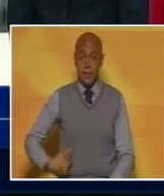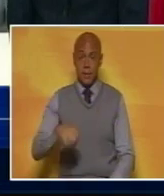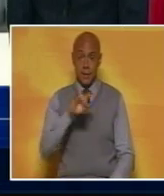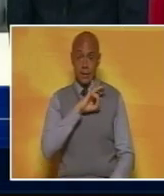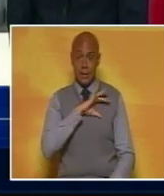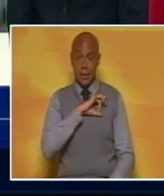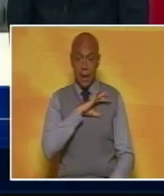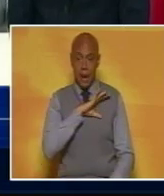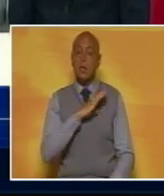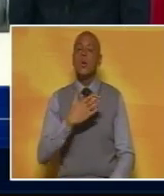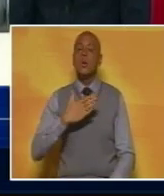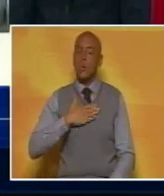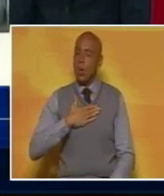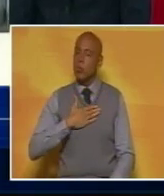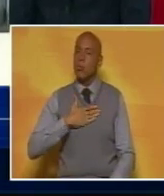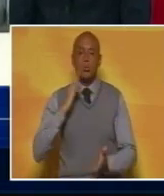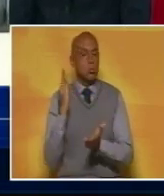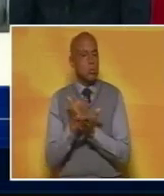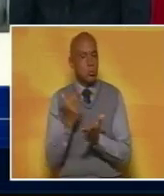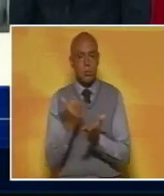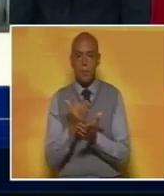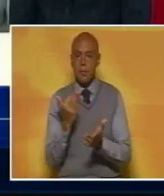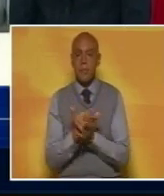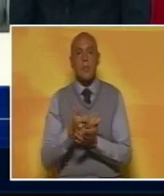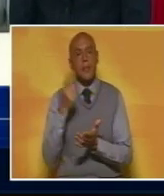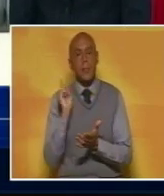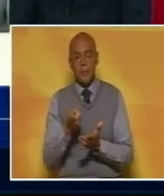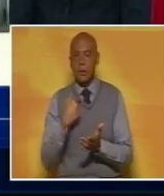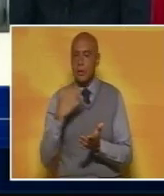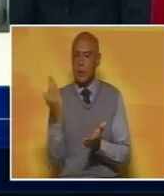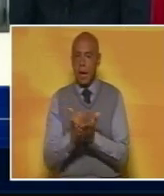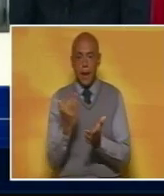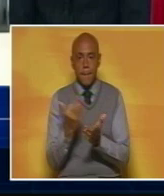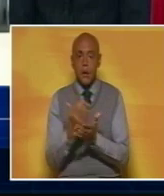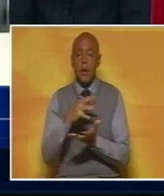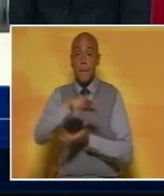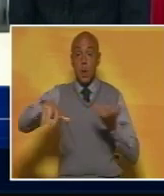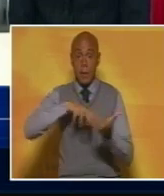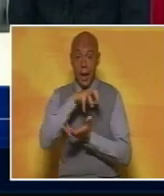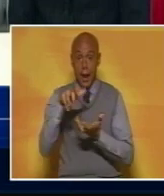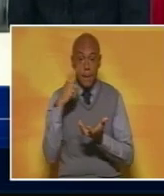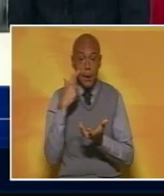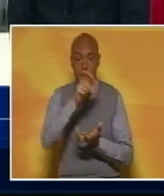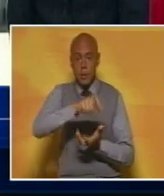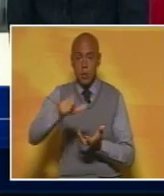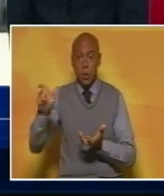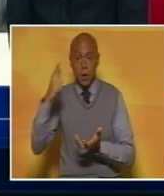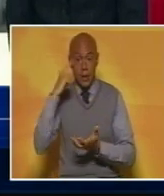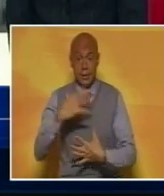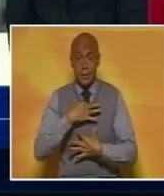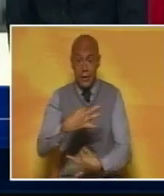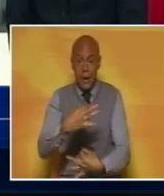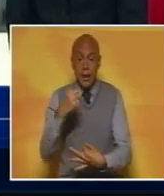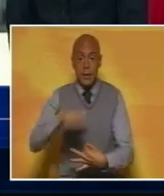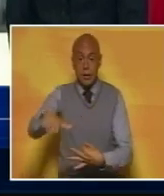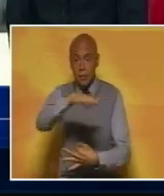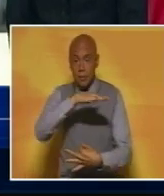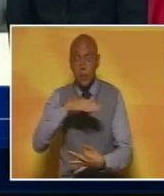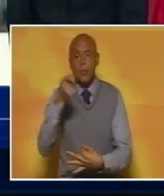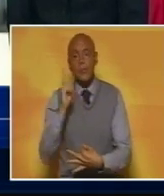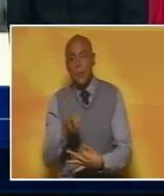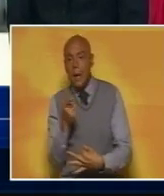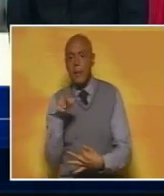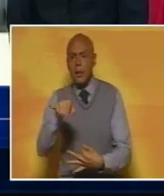tengo siempre que poner los problemas, los intereses de los chilenos, sus